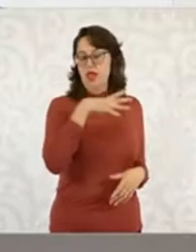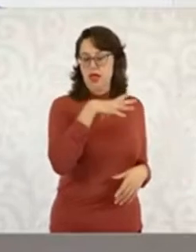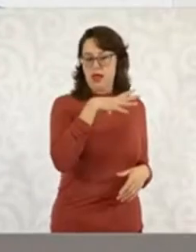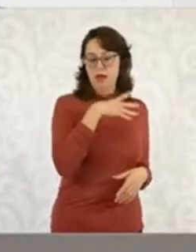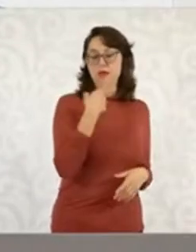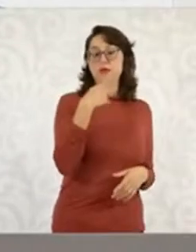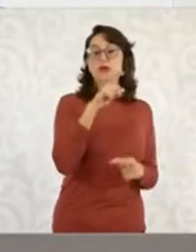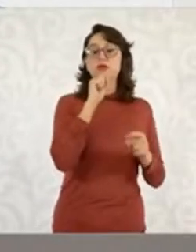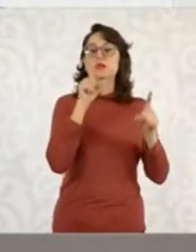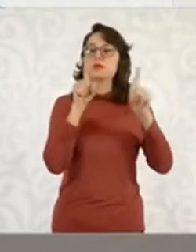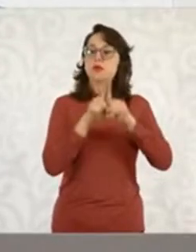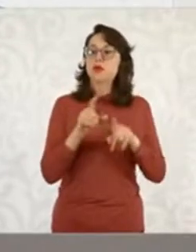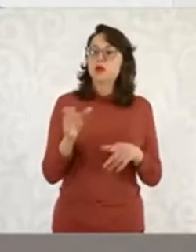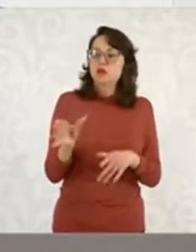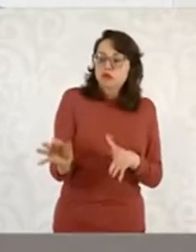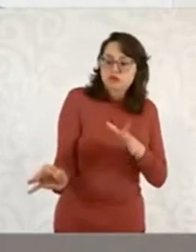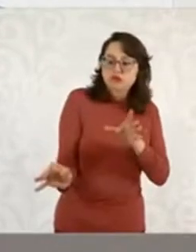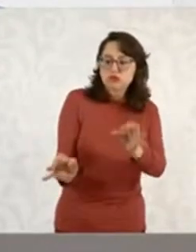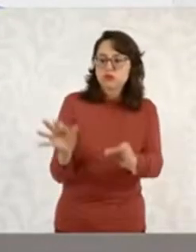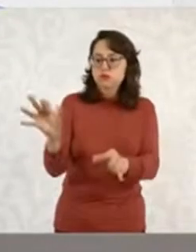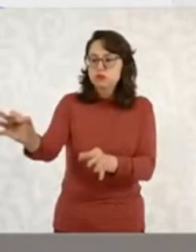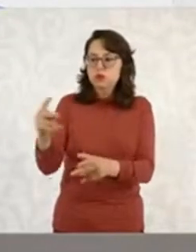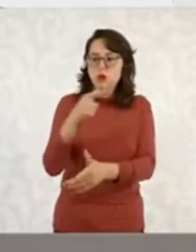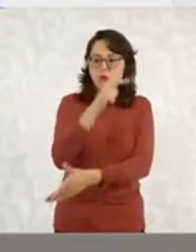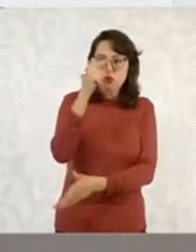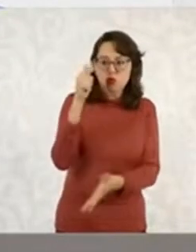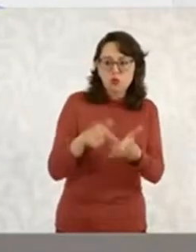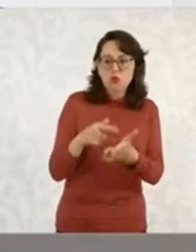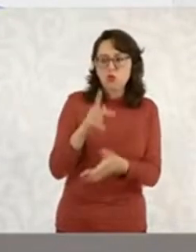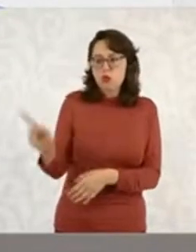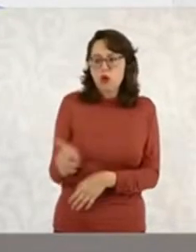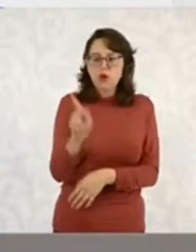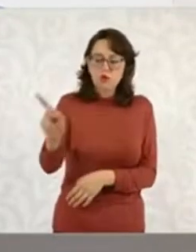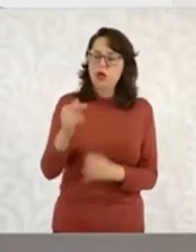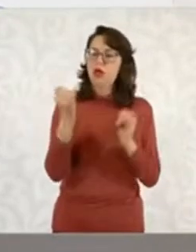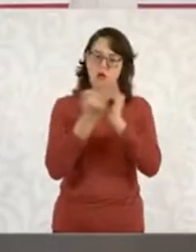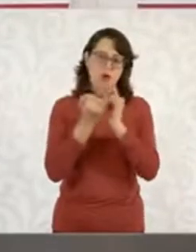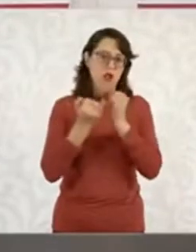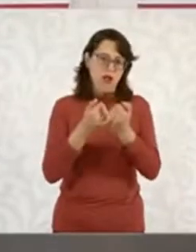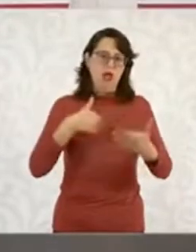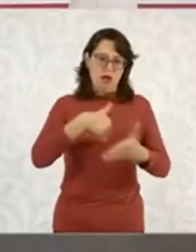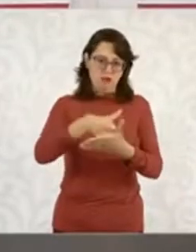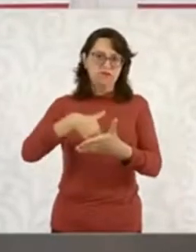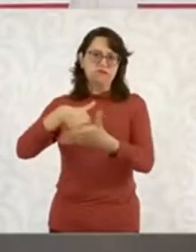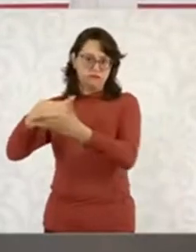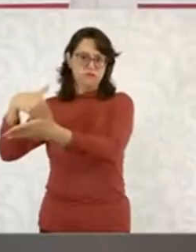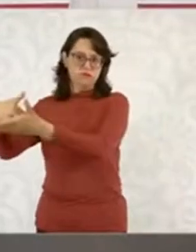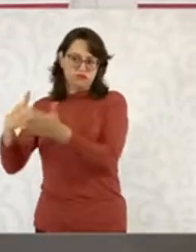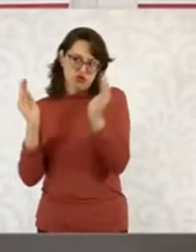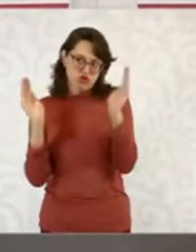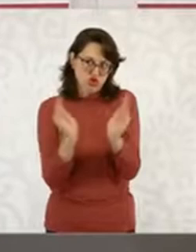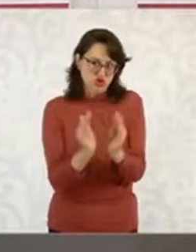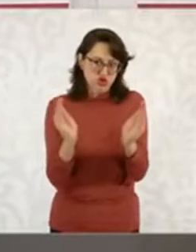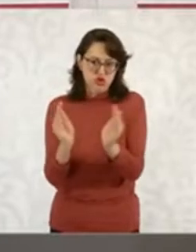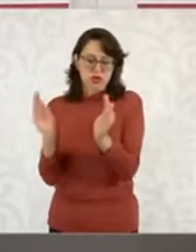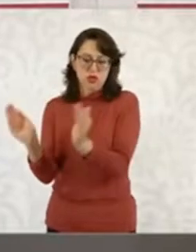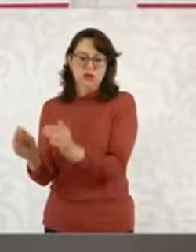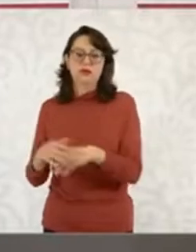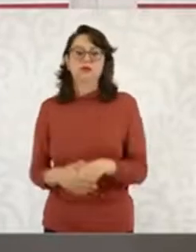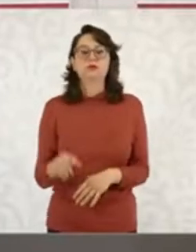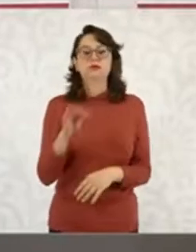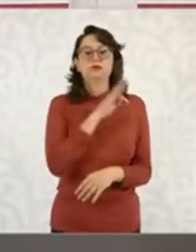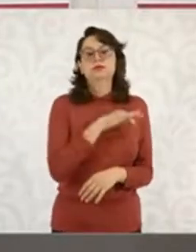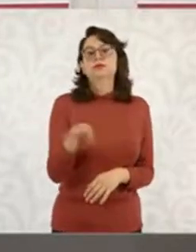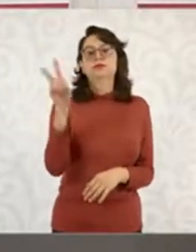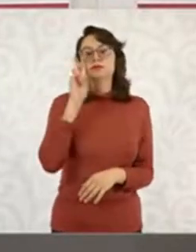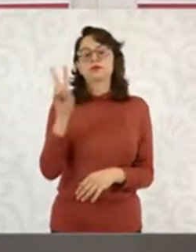sino también los servicios más regionales, más locales. Tenemos aquí el área de arquitectura de la SICT, ha